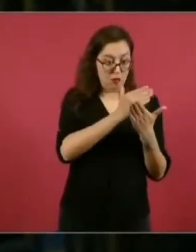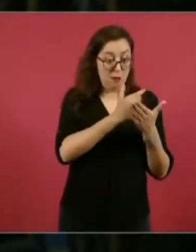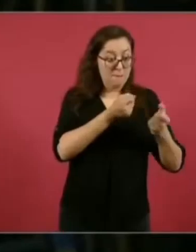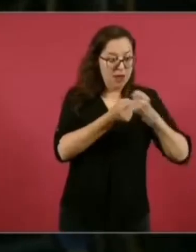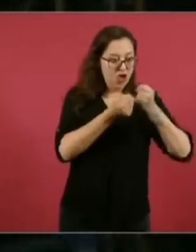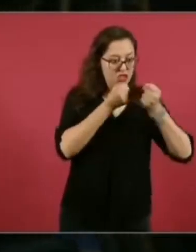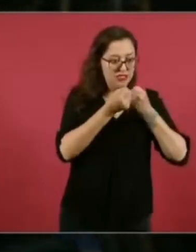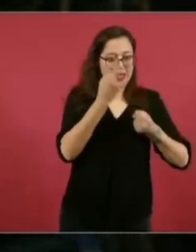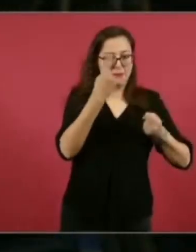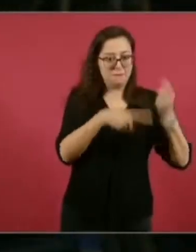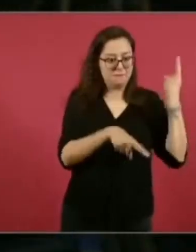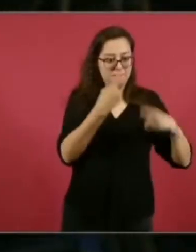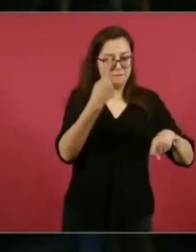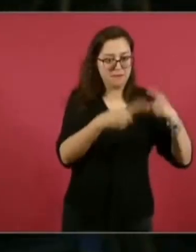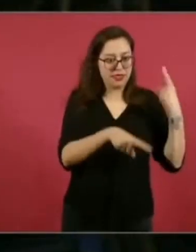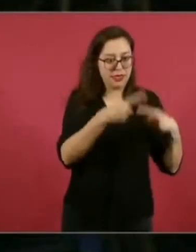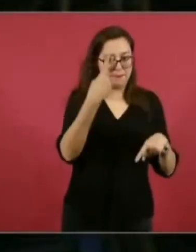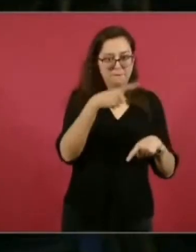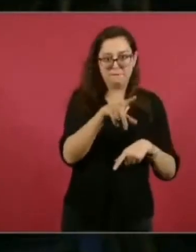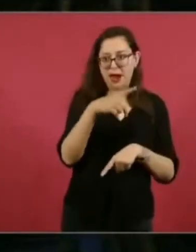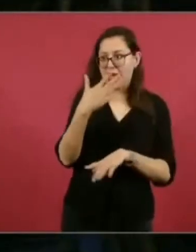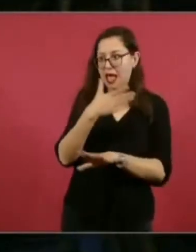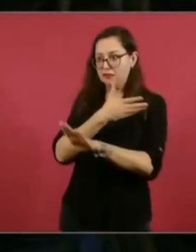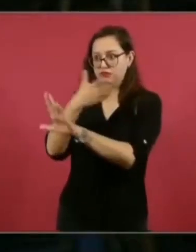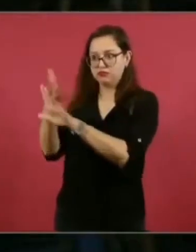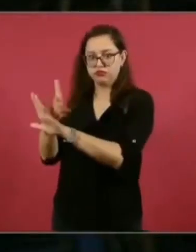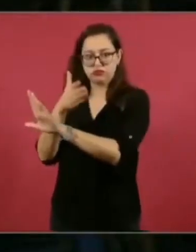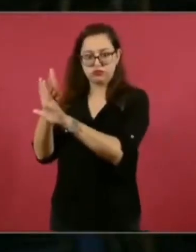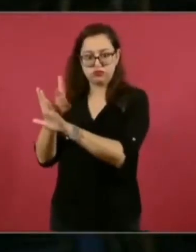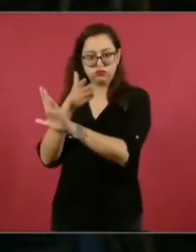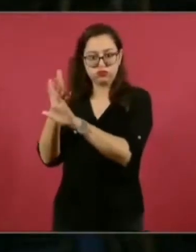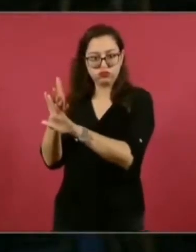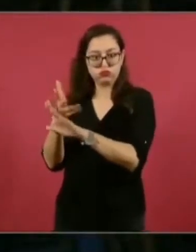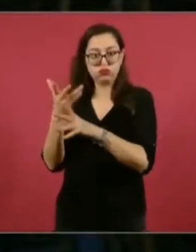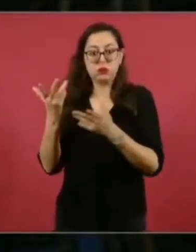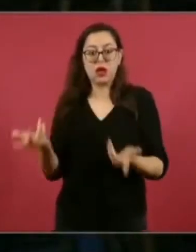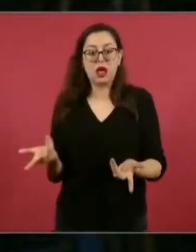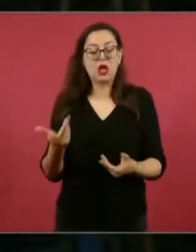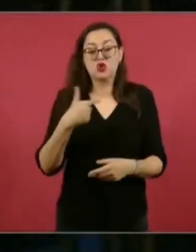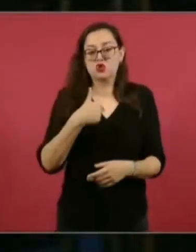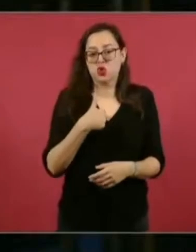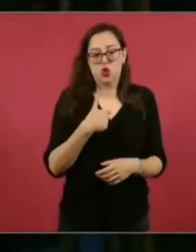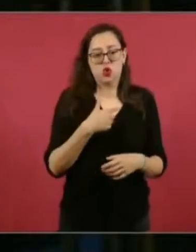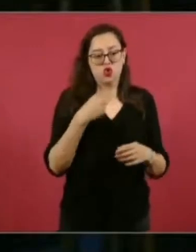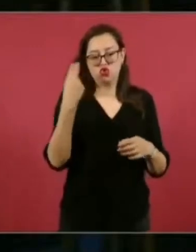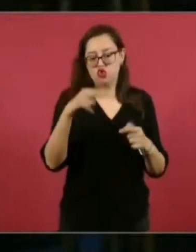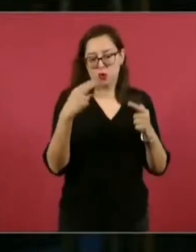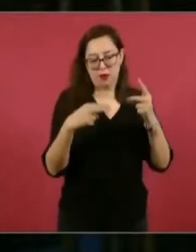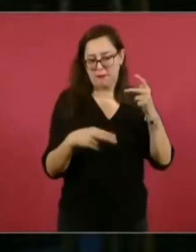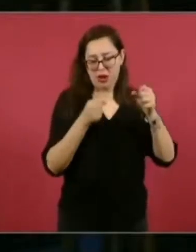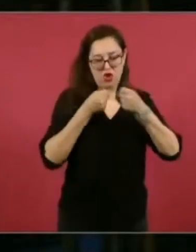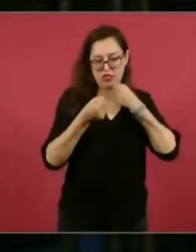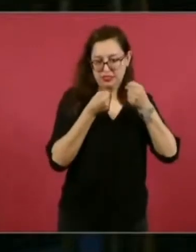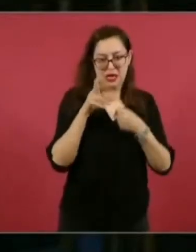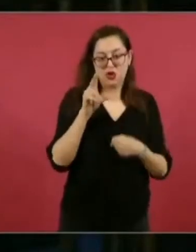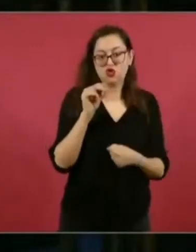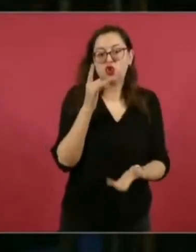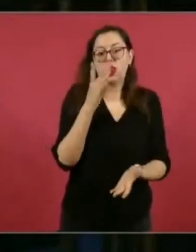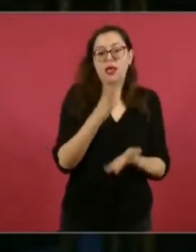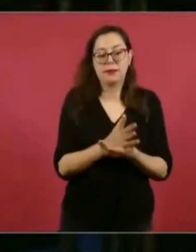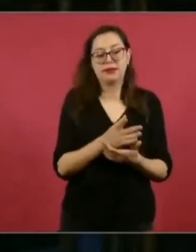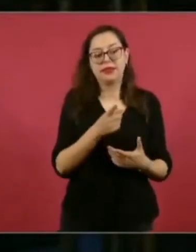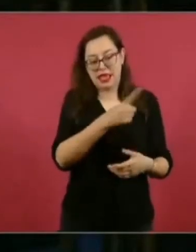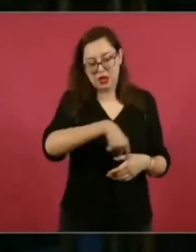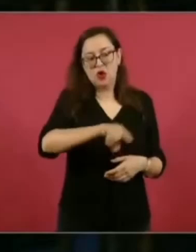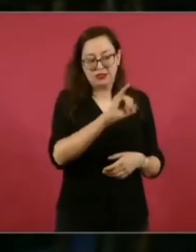participaban. Y digo, perro no come carne de perro, no le podría decir los nombres de los colegas, pero así fue como lo trataron. Y había un banquero que